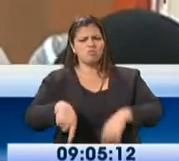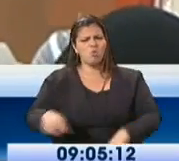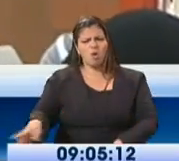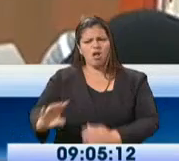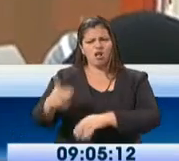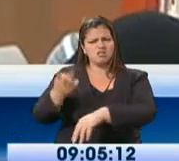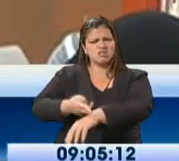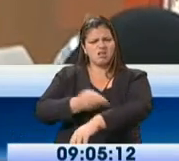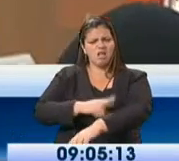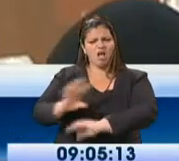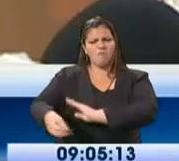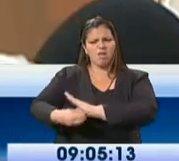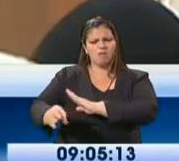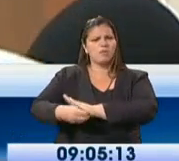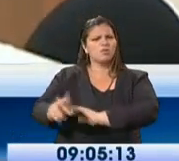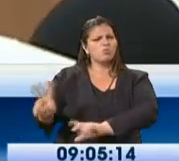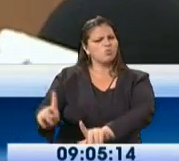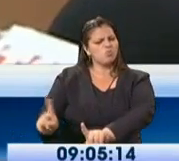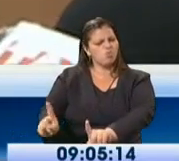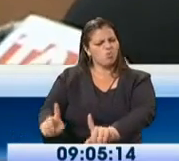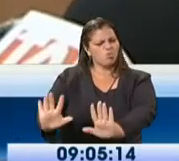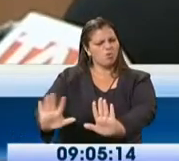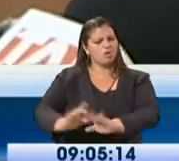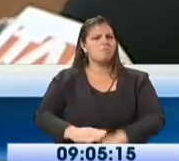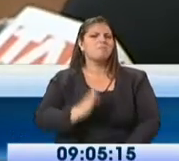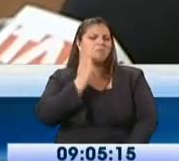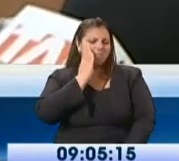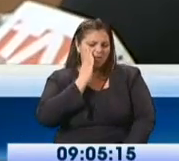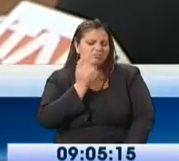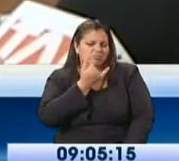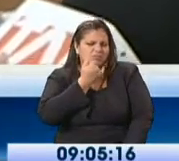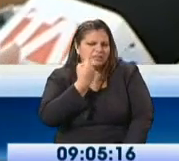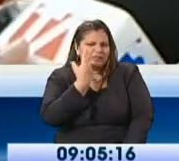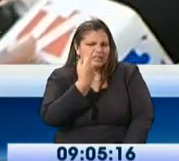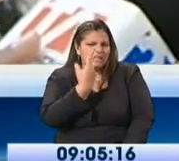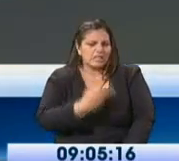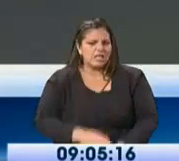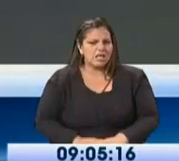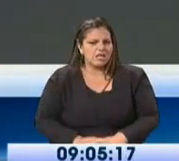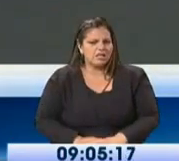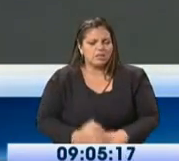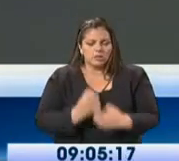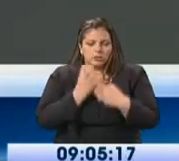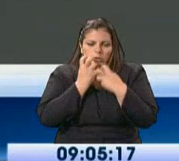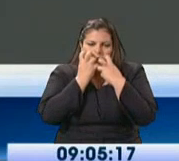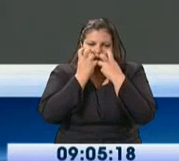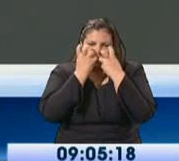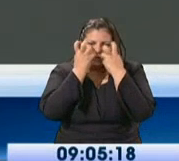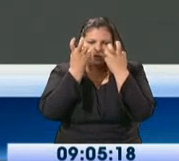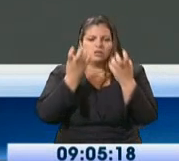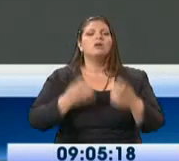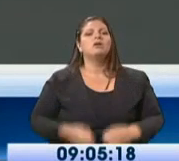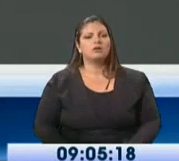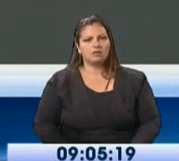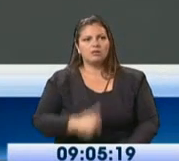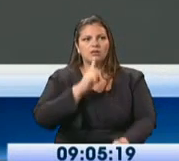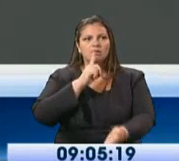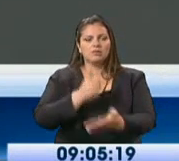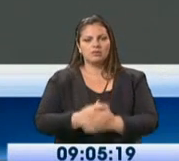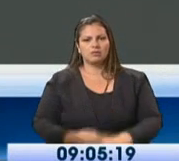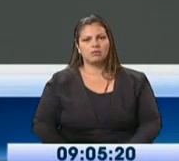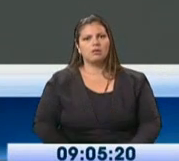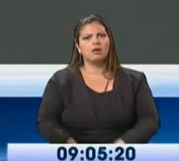alguna madre de familia ante un comportamiento equivocado del hijo reacciona de determinada forma. De acuerdo con la denuncia presentada en la